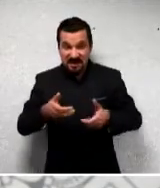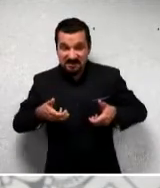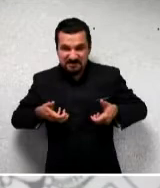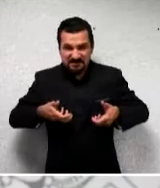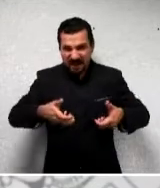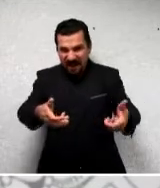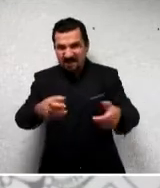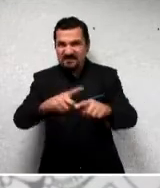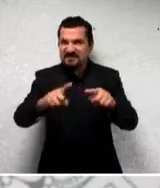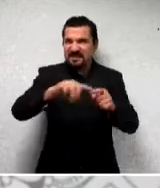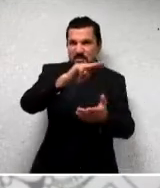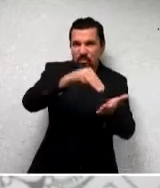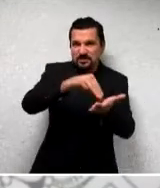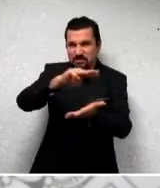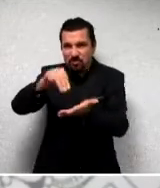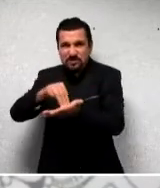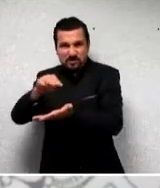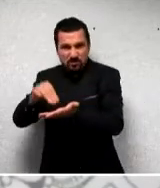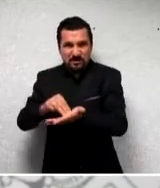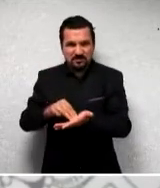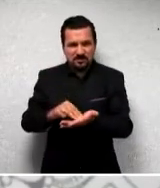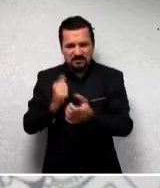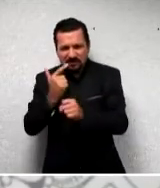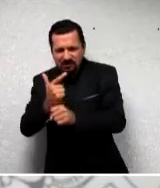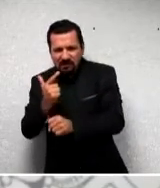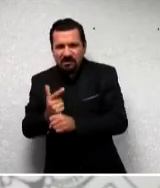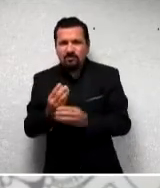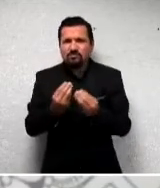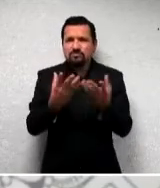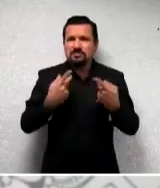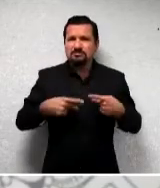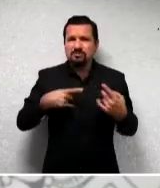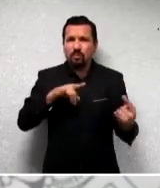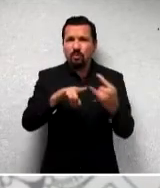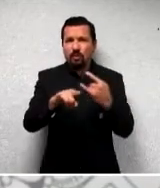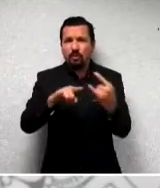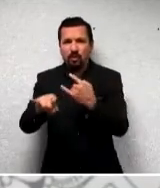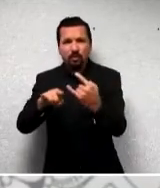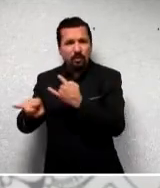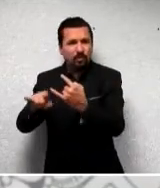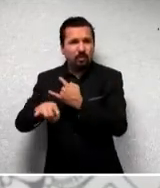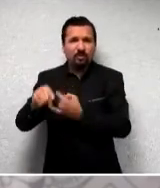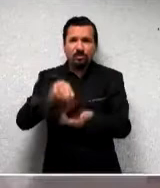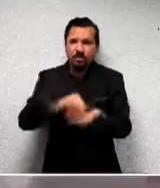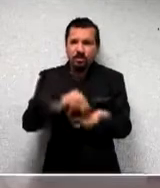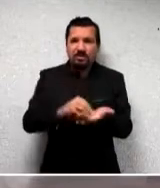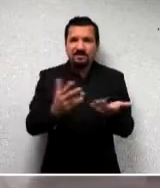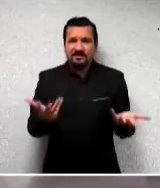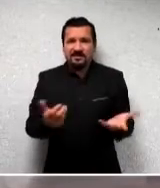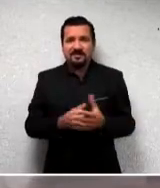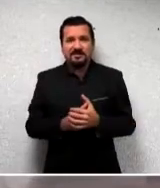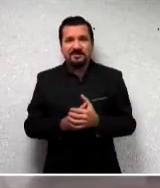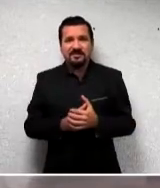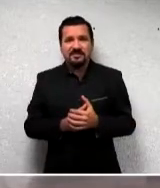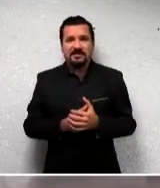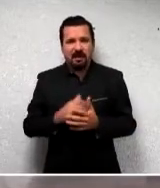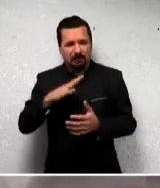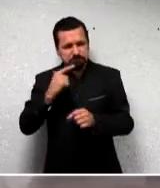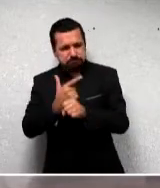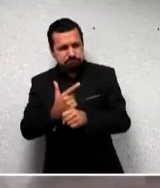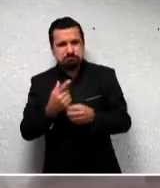sonora seguimos con altas y bajas en los aforos vehiculares vemos más